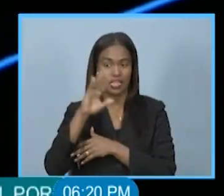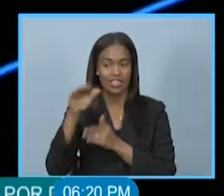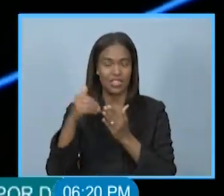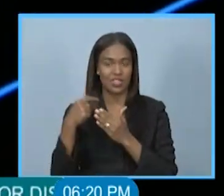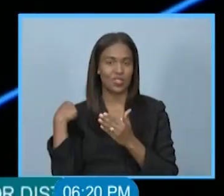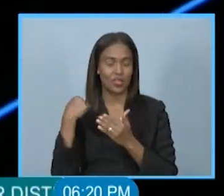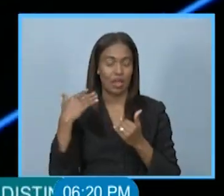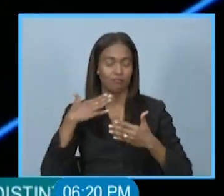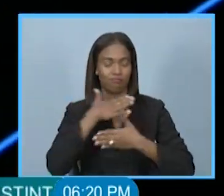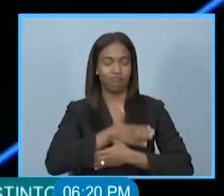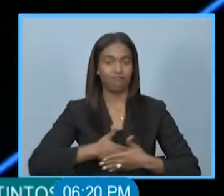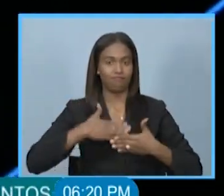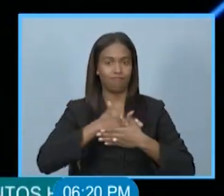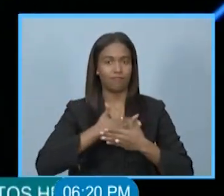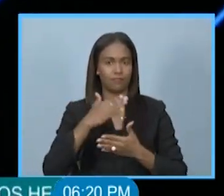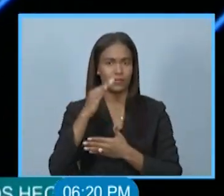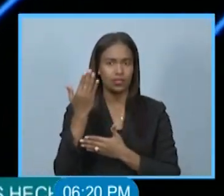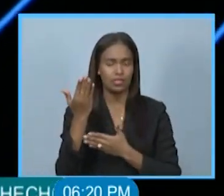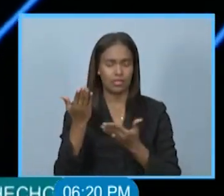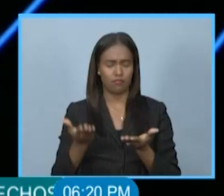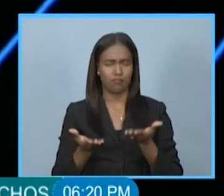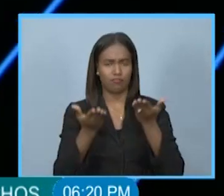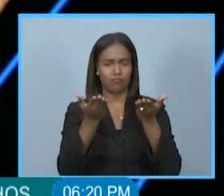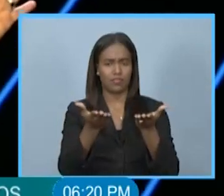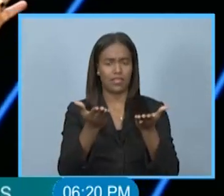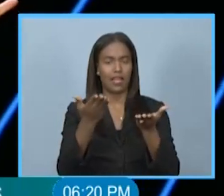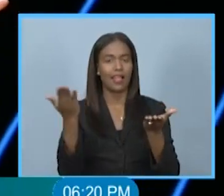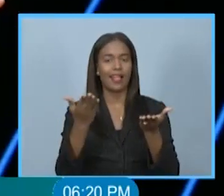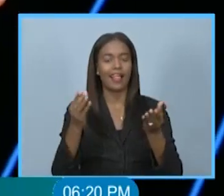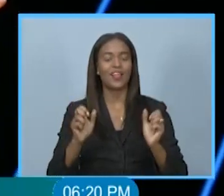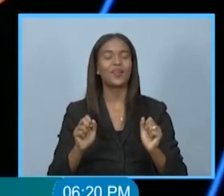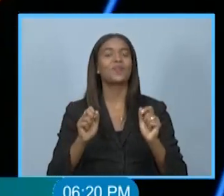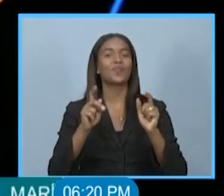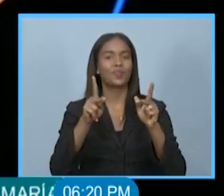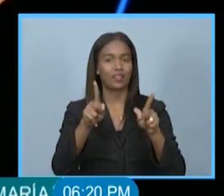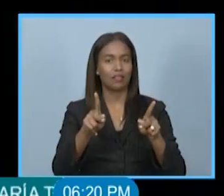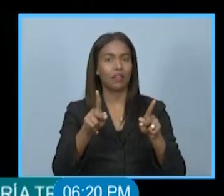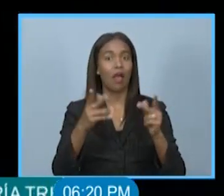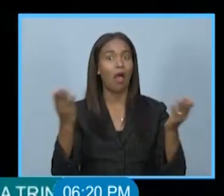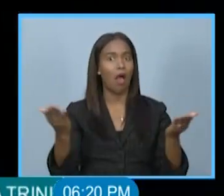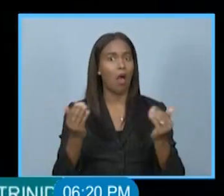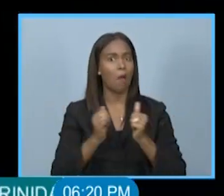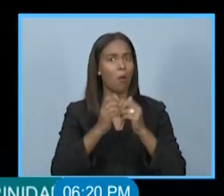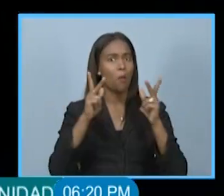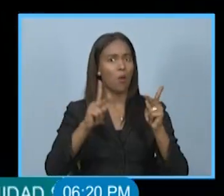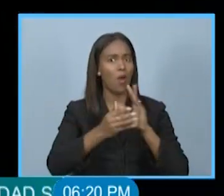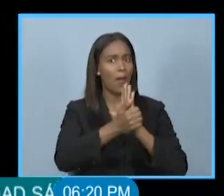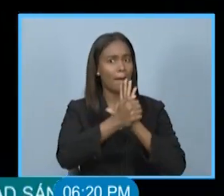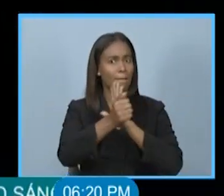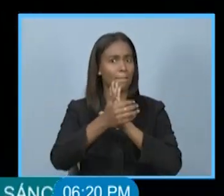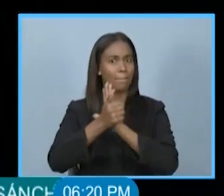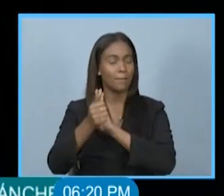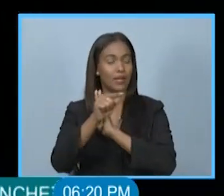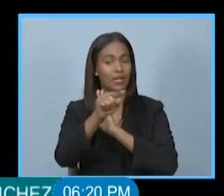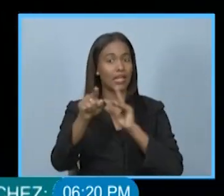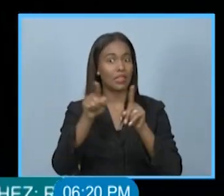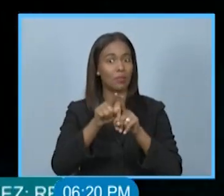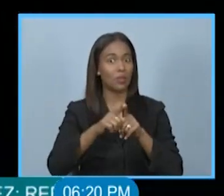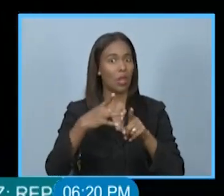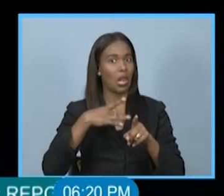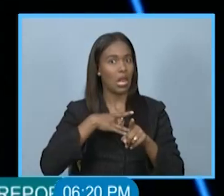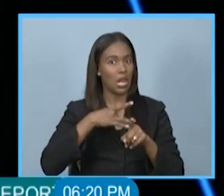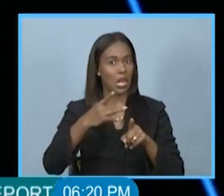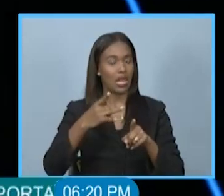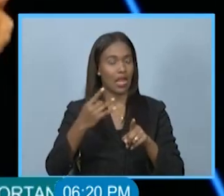disfrutando iniciativa es parte de dar oportunidades y aquí hay mucha gente talentosa que también le gustaría